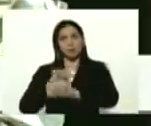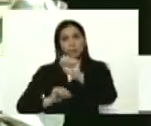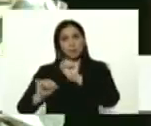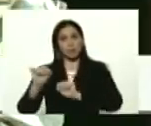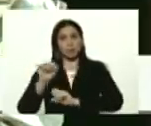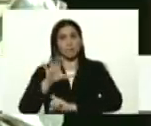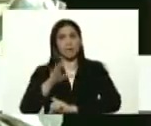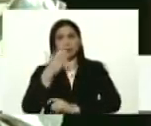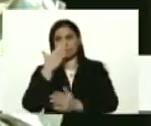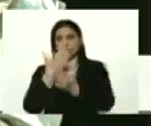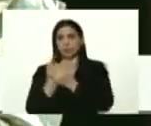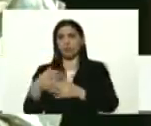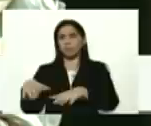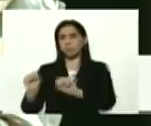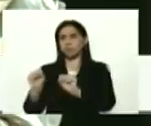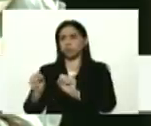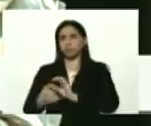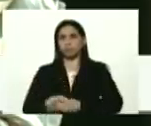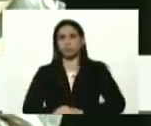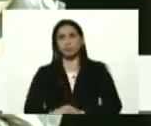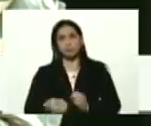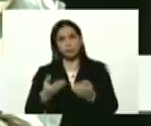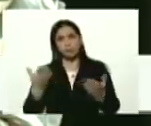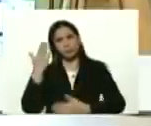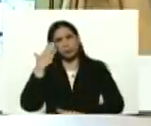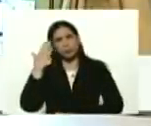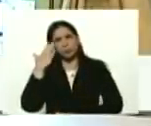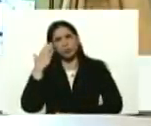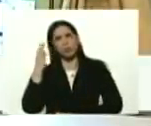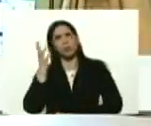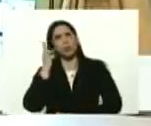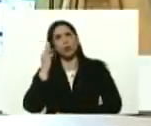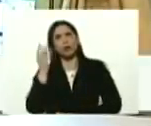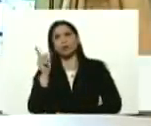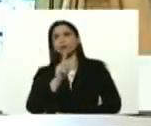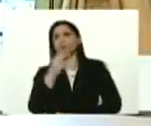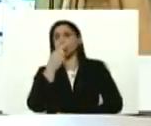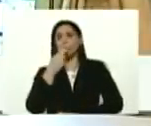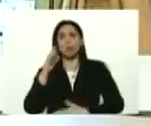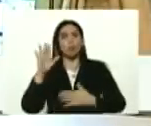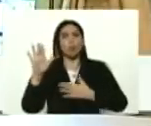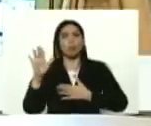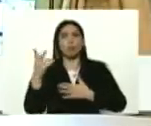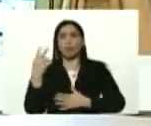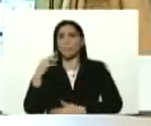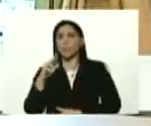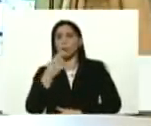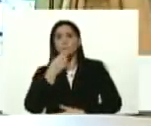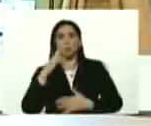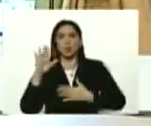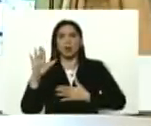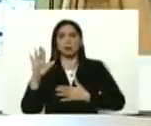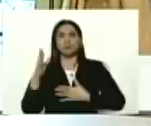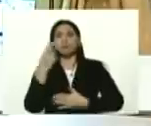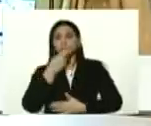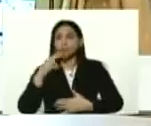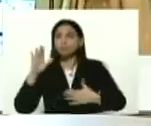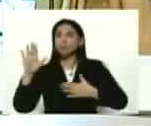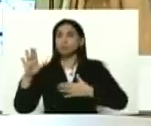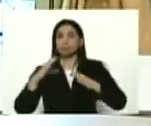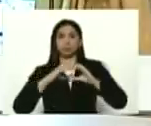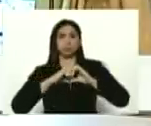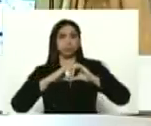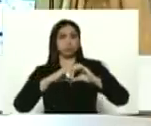imperialismo. Y usted sabe que la mujer no jura por jurar. La mujer jura con el corazón y con el alma